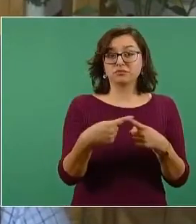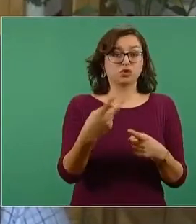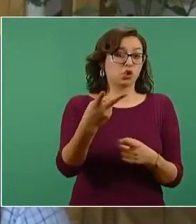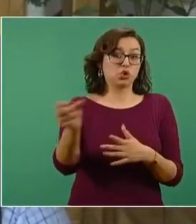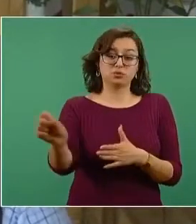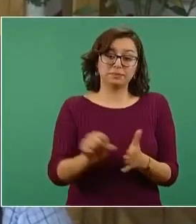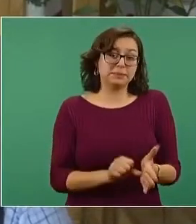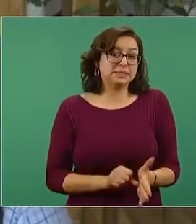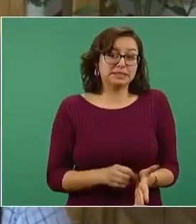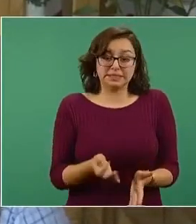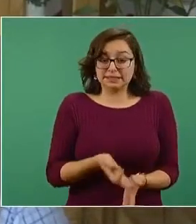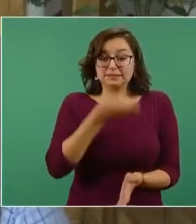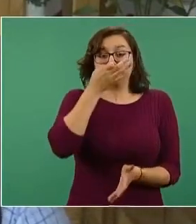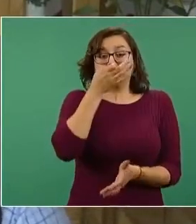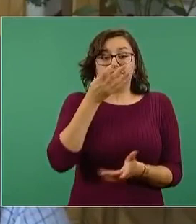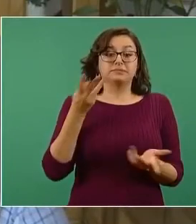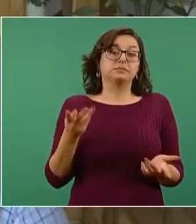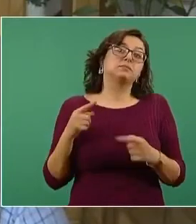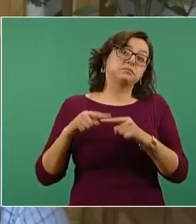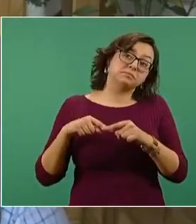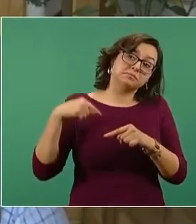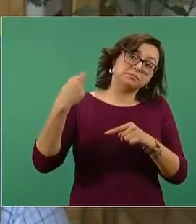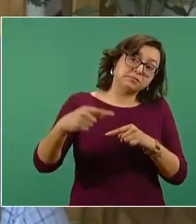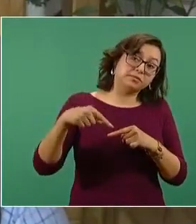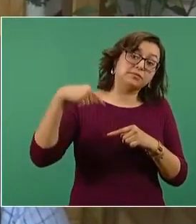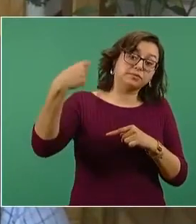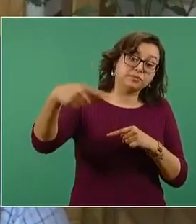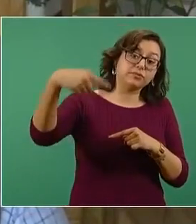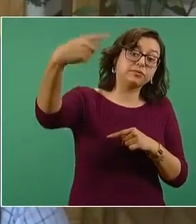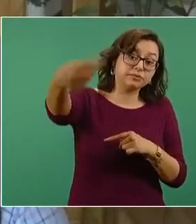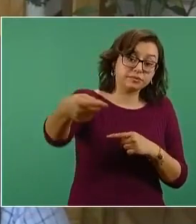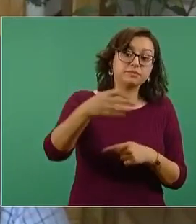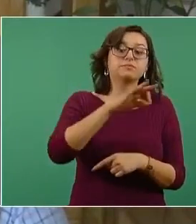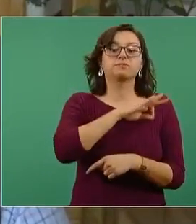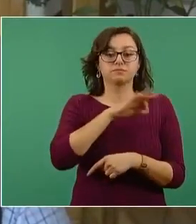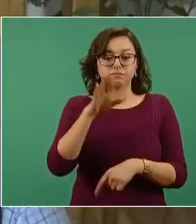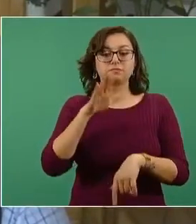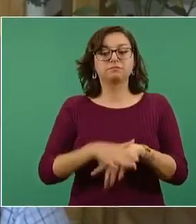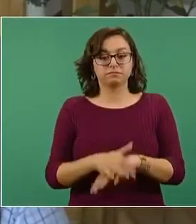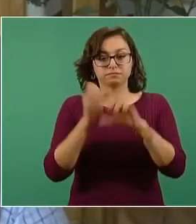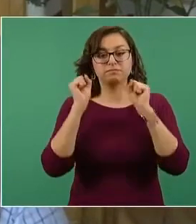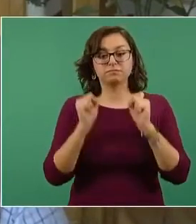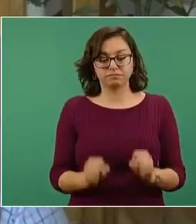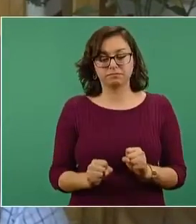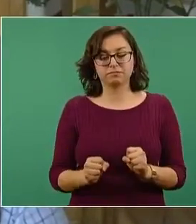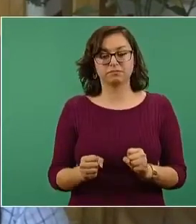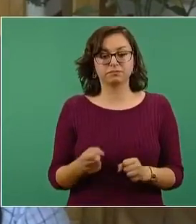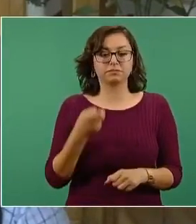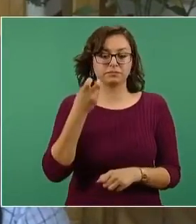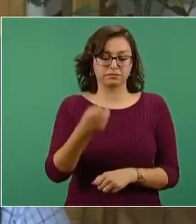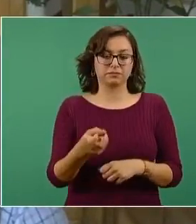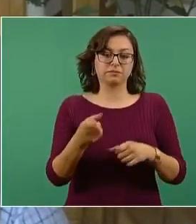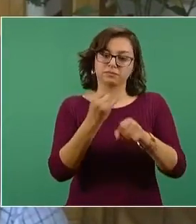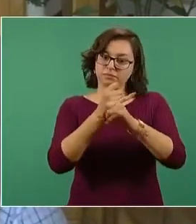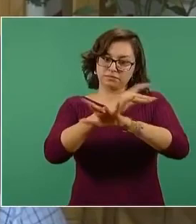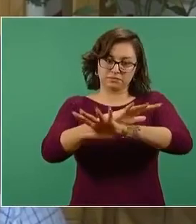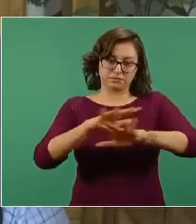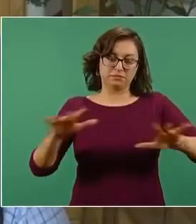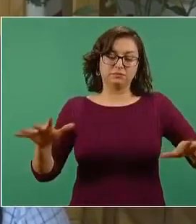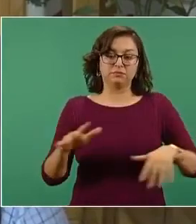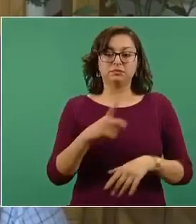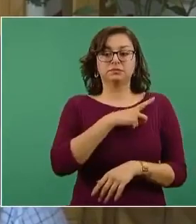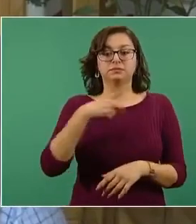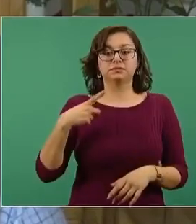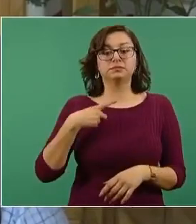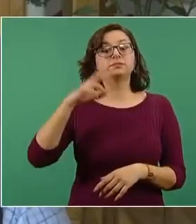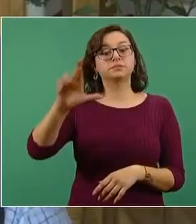2 meses. ¿Lo sabremos en siguientes meses? Probablemente sí, y en la medida que se estén publicando toda esta información.